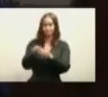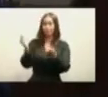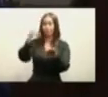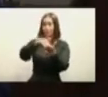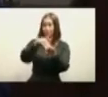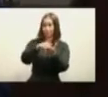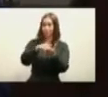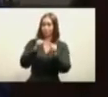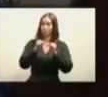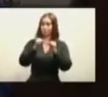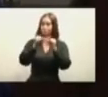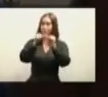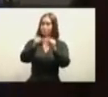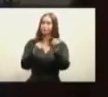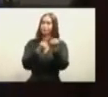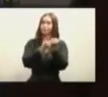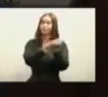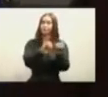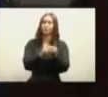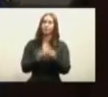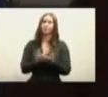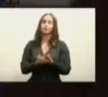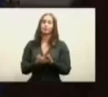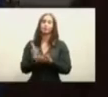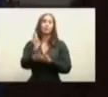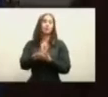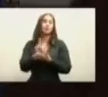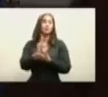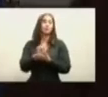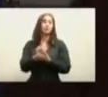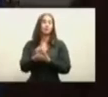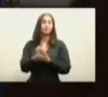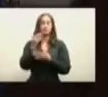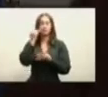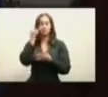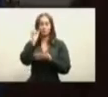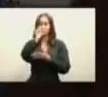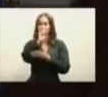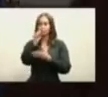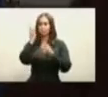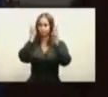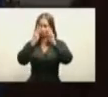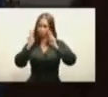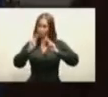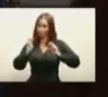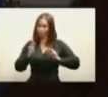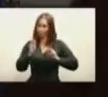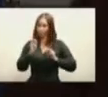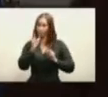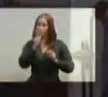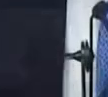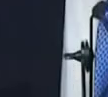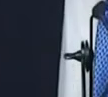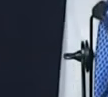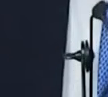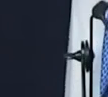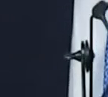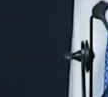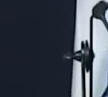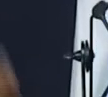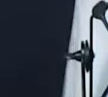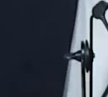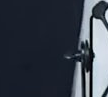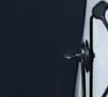estudiantes desertan fue el cob y entonces vamos vamos a atraer esos jóvenes fue la